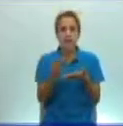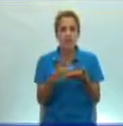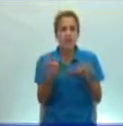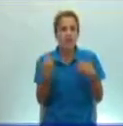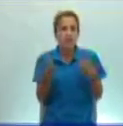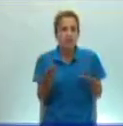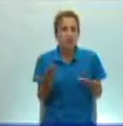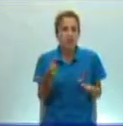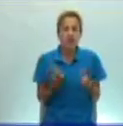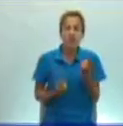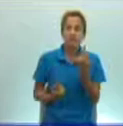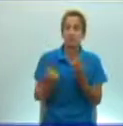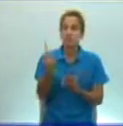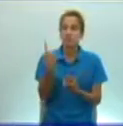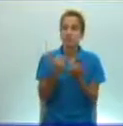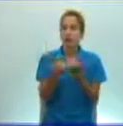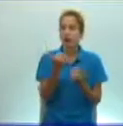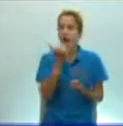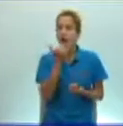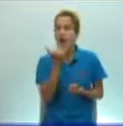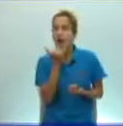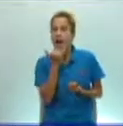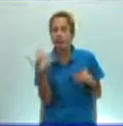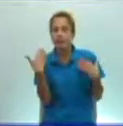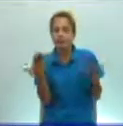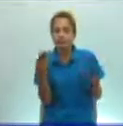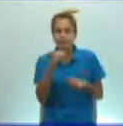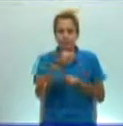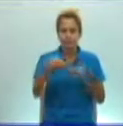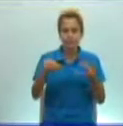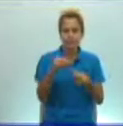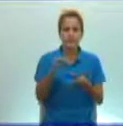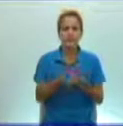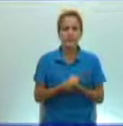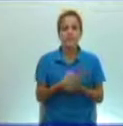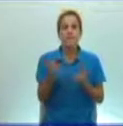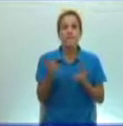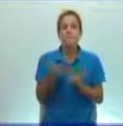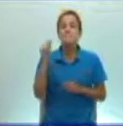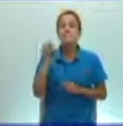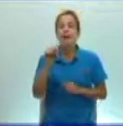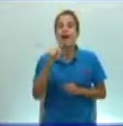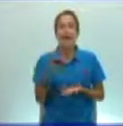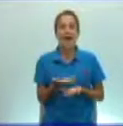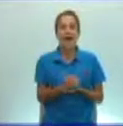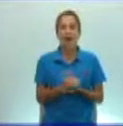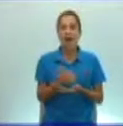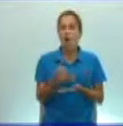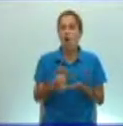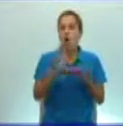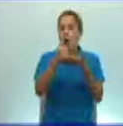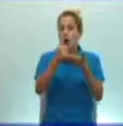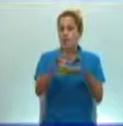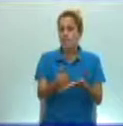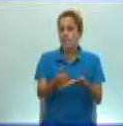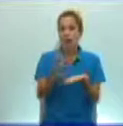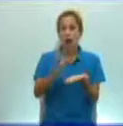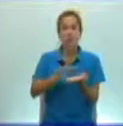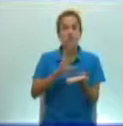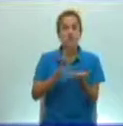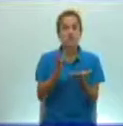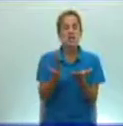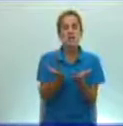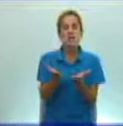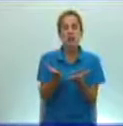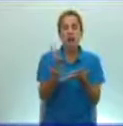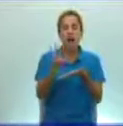existir algún error puedan corregirlo. Para ello, se pueden apoyar en su libro de texto